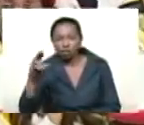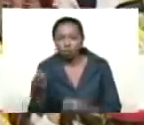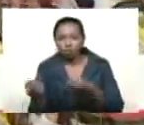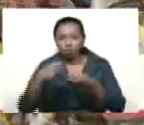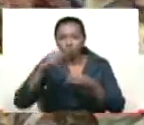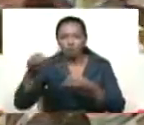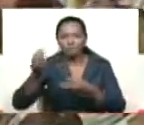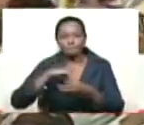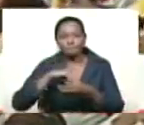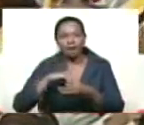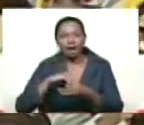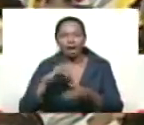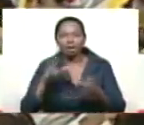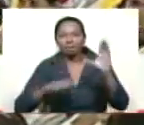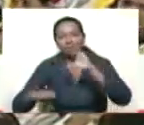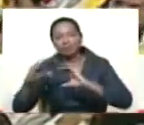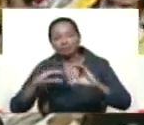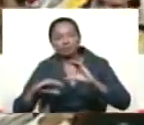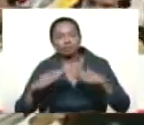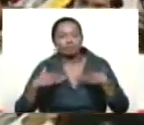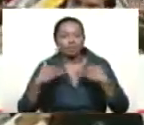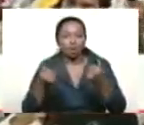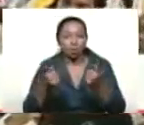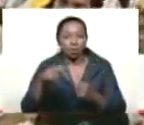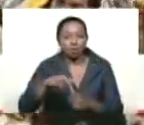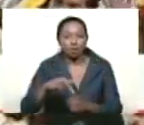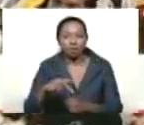la Universidad de las Ciencias de la Salud, Hugo Chávez.